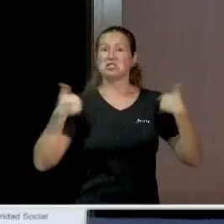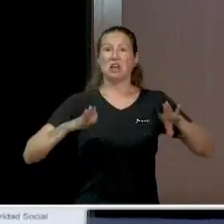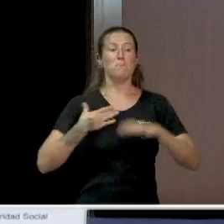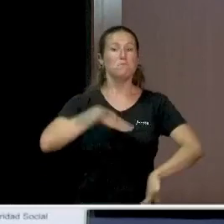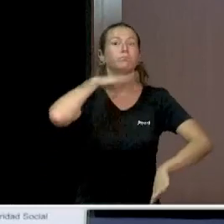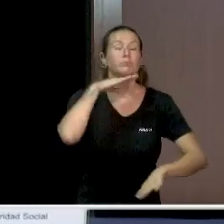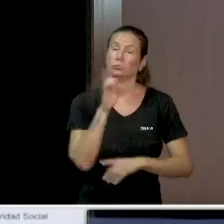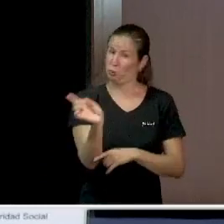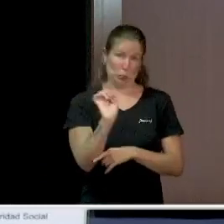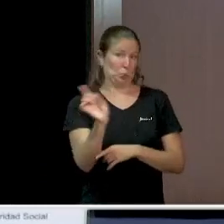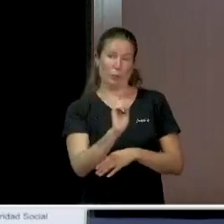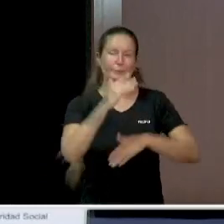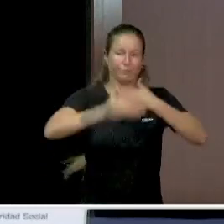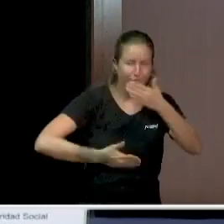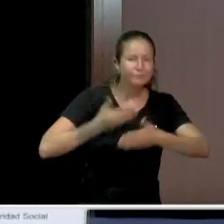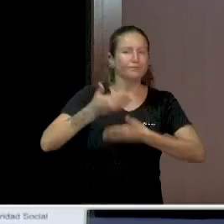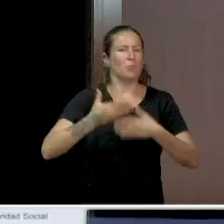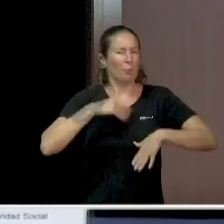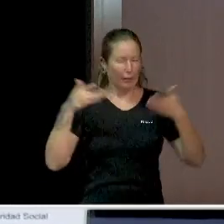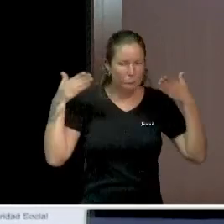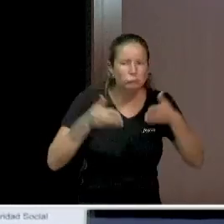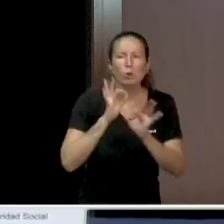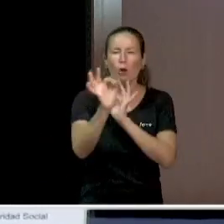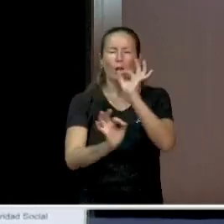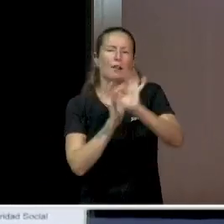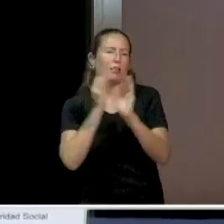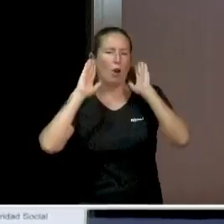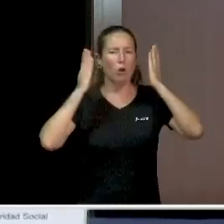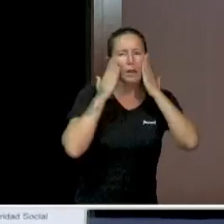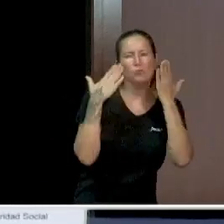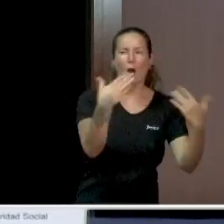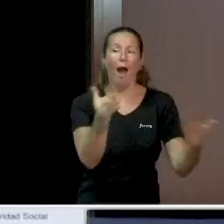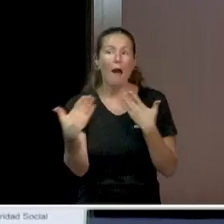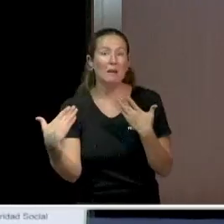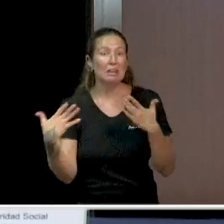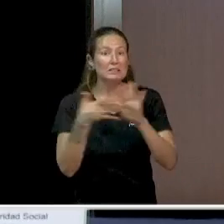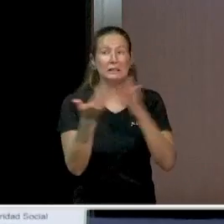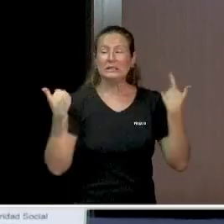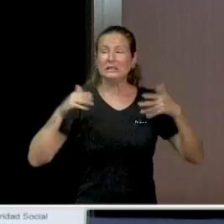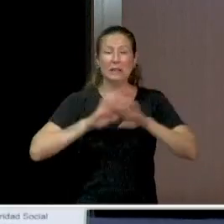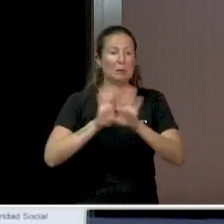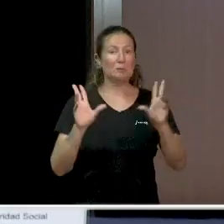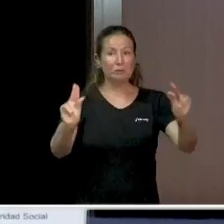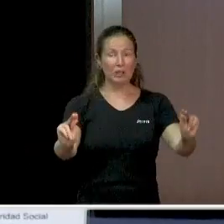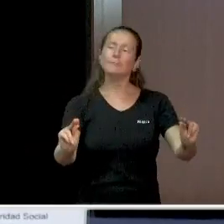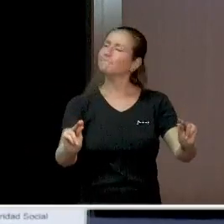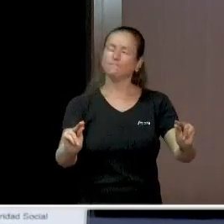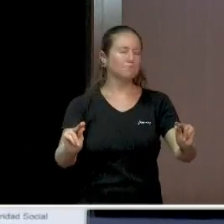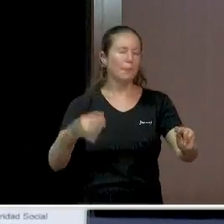anualmente nos centremos, organicemos congresos, hablemos de ello, nunca hacemos